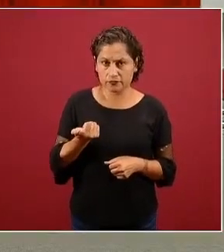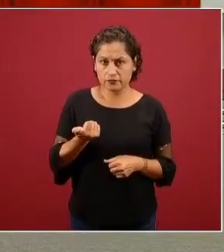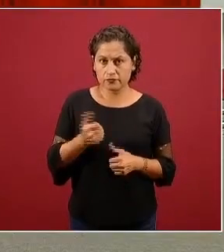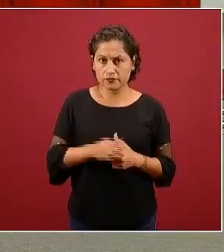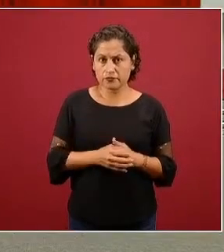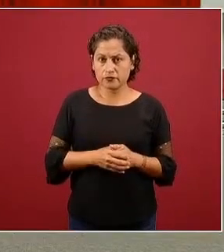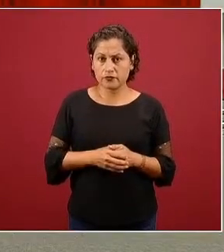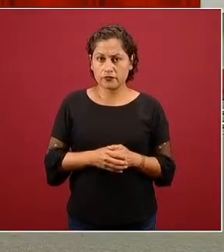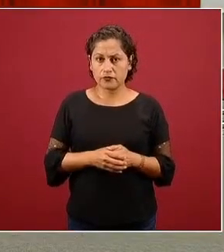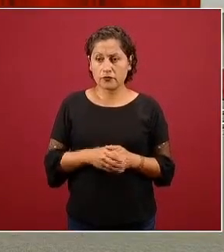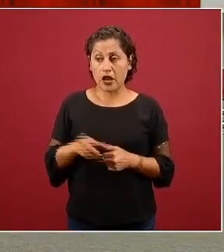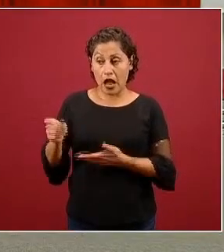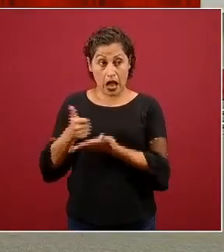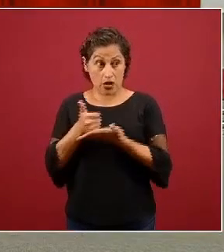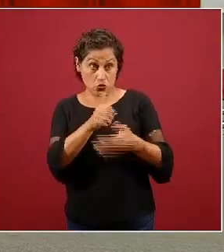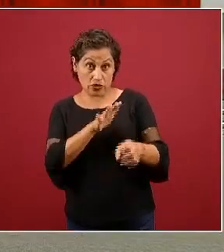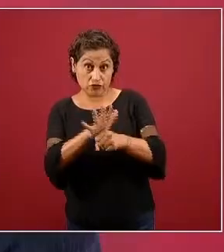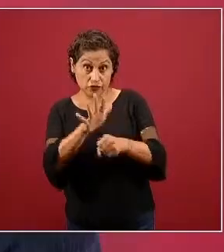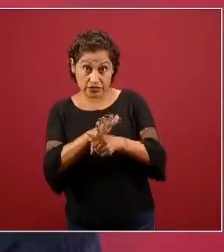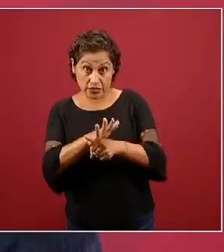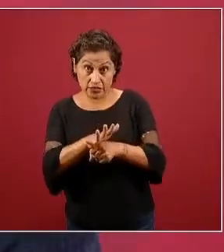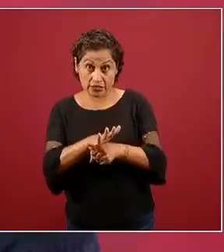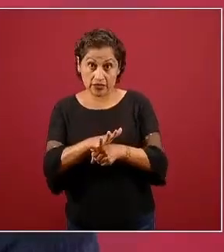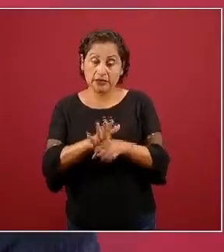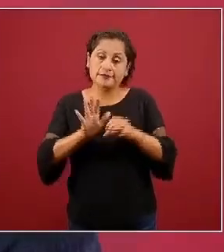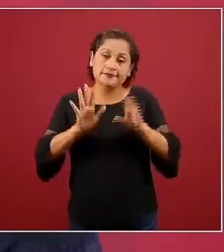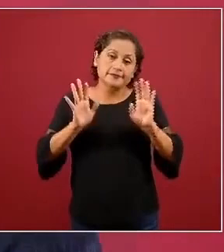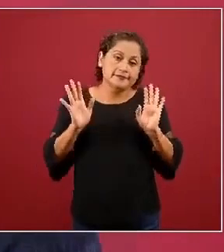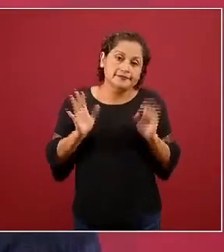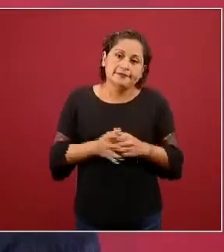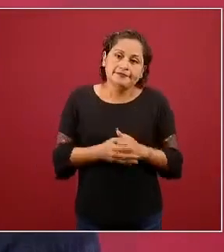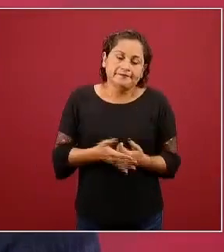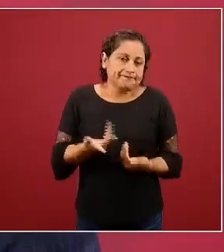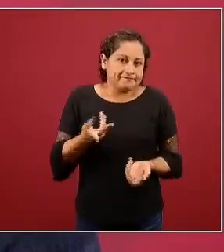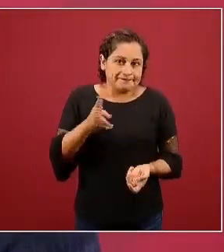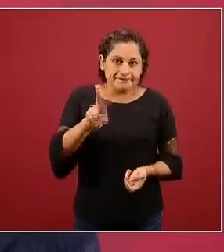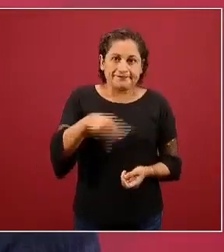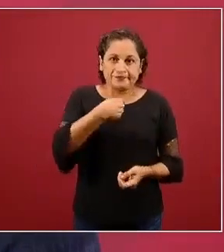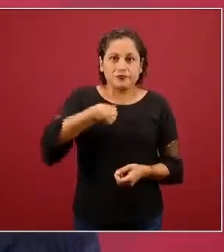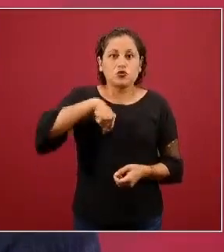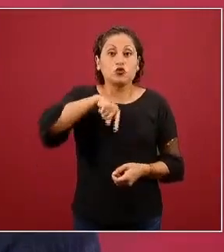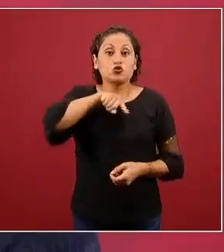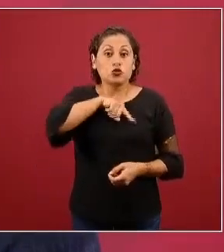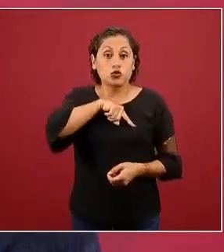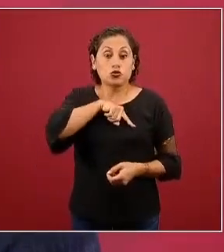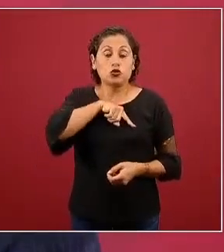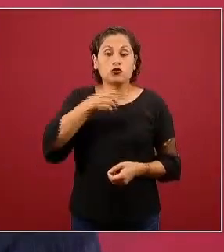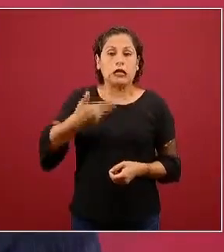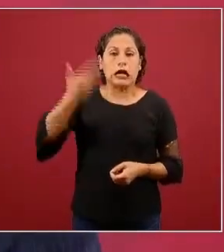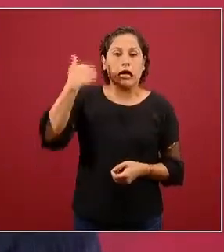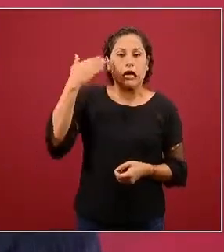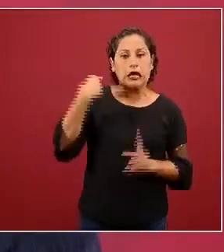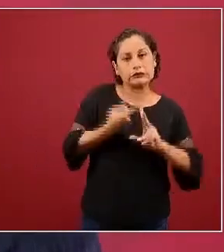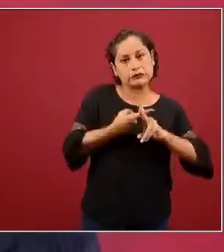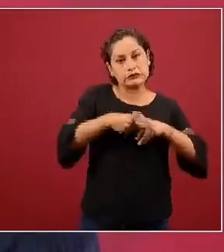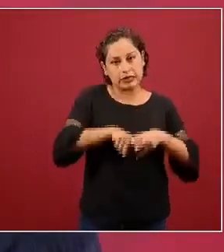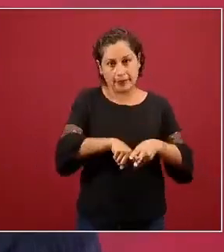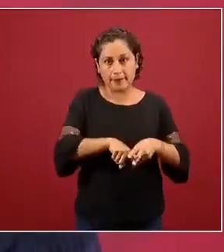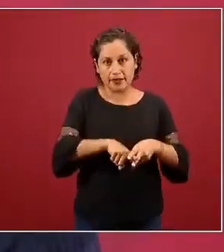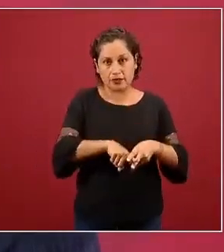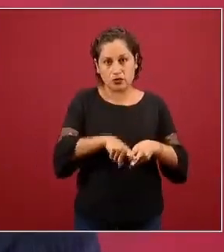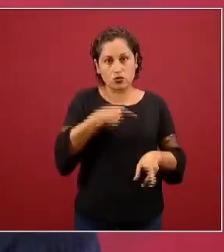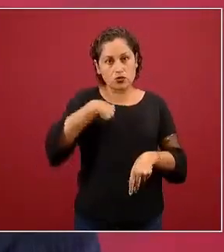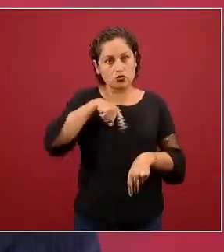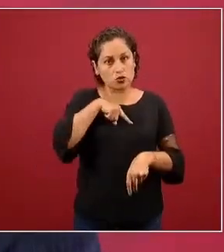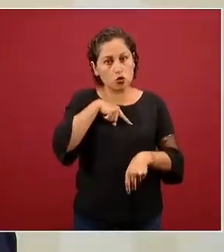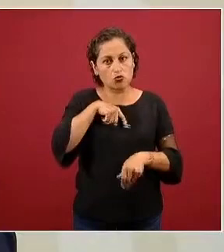será suficiente, pues nosotros trabajamos realmente desde que empezó esto a marchas forzadas,